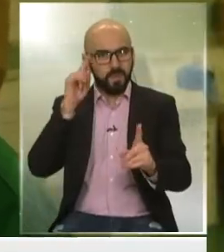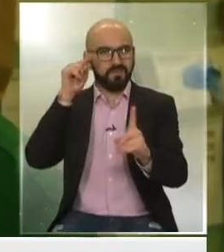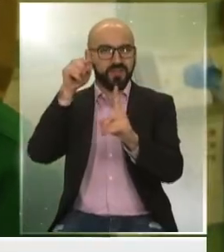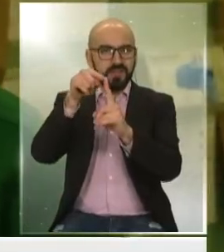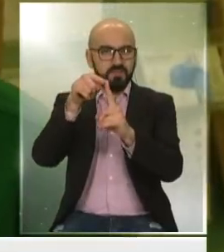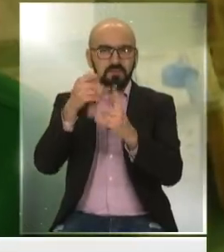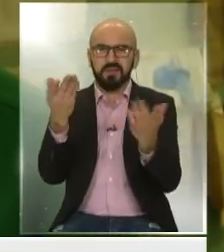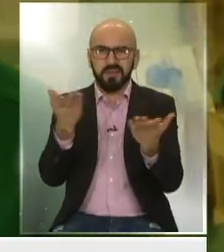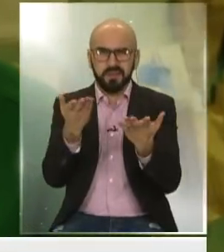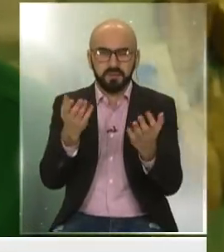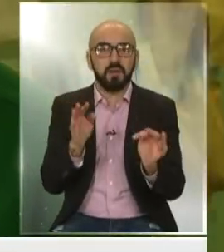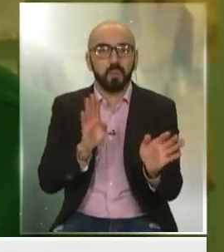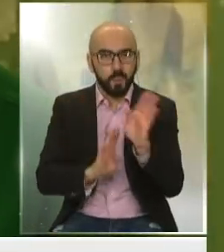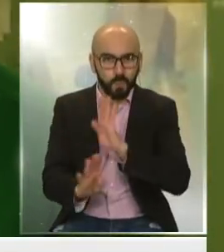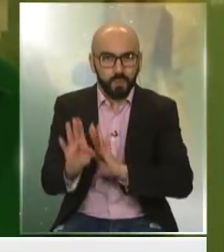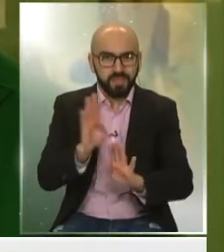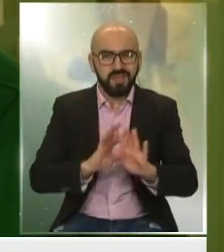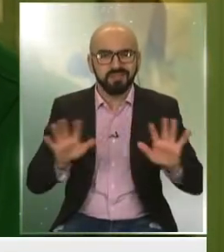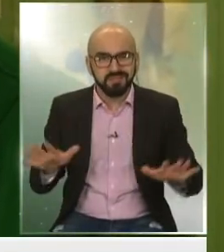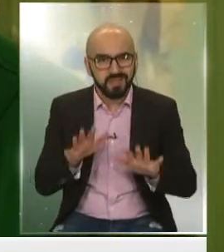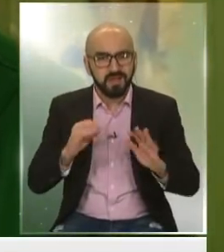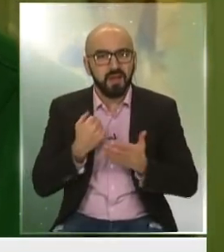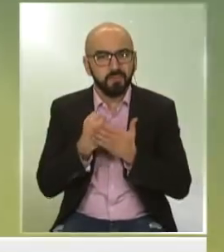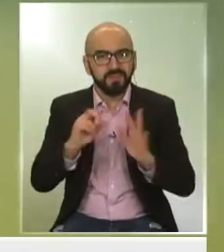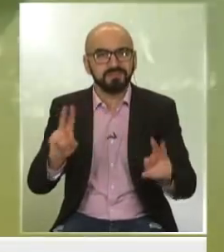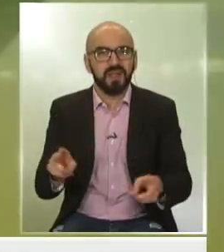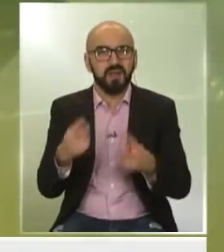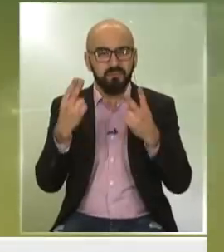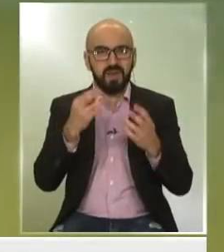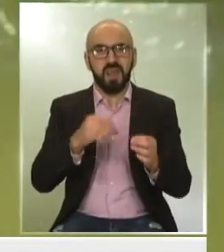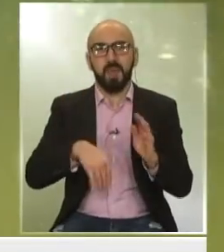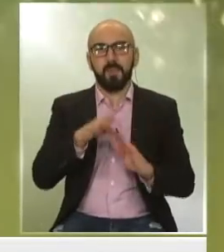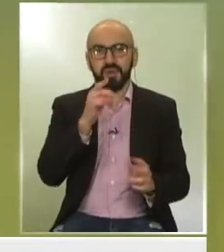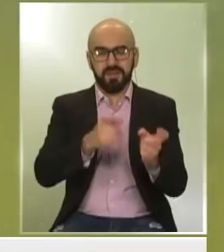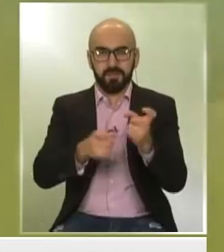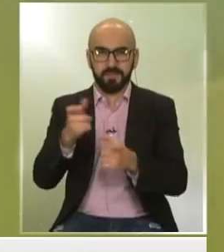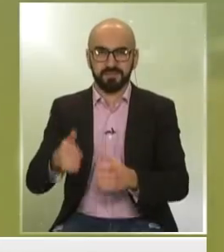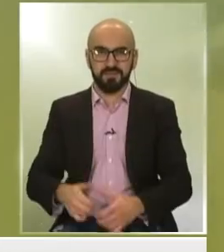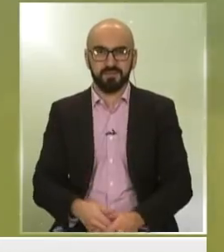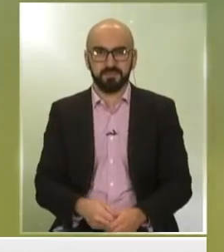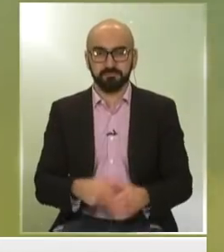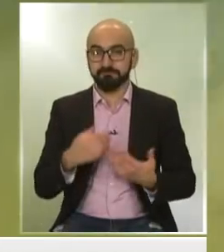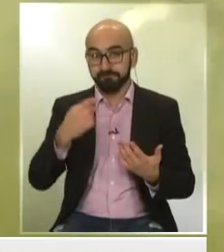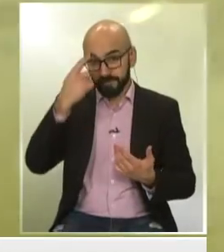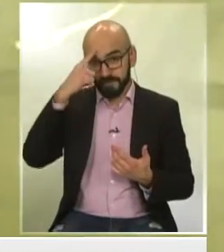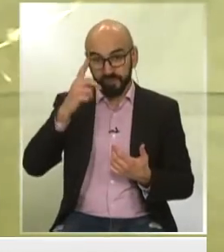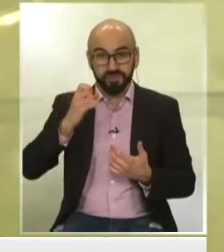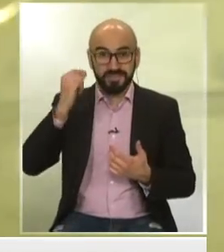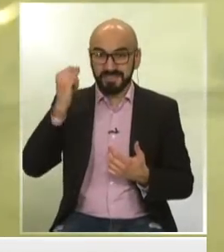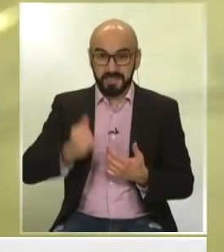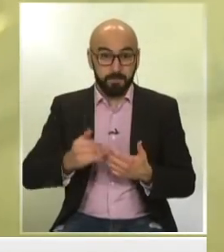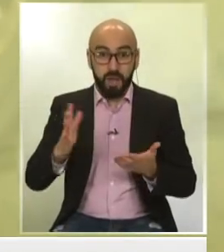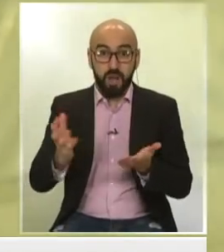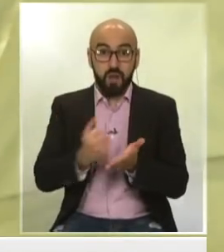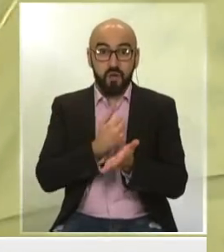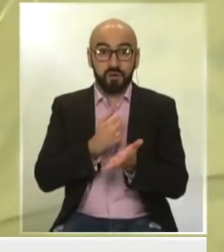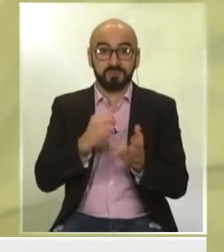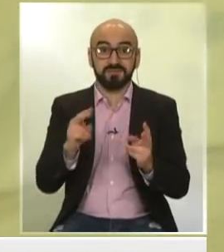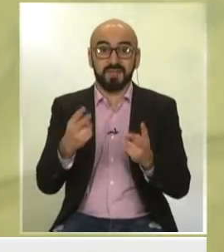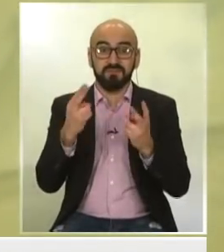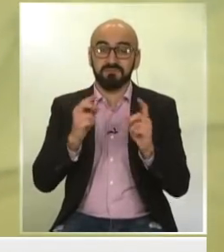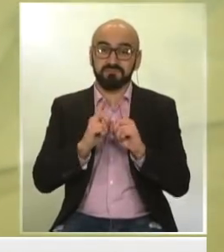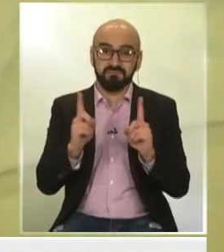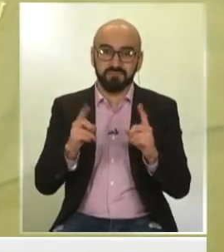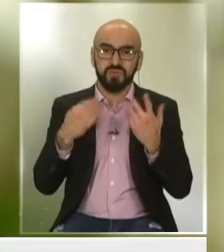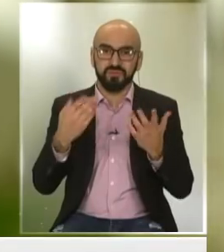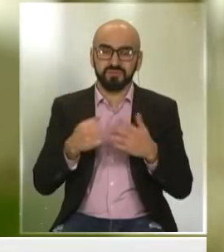es cuidar y tratar de salvar a la mayoría de nuestros pacientes. Pero no siempre es posible lograrlo y la carga